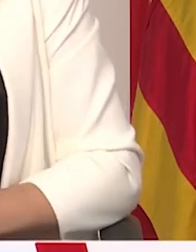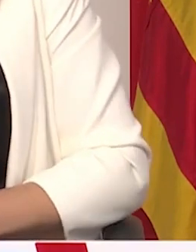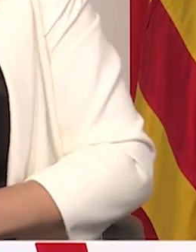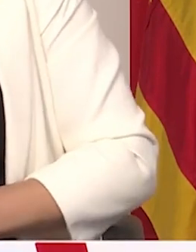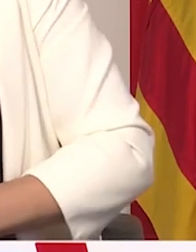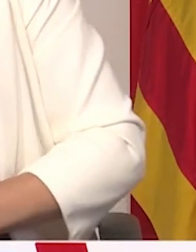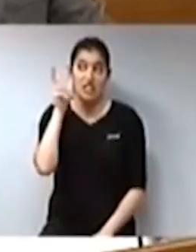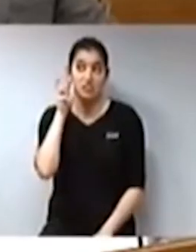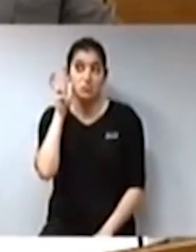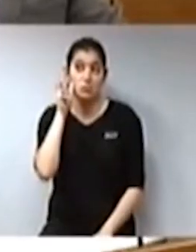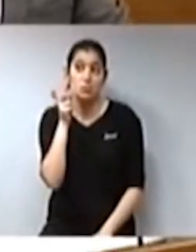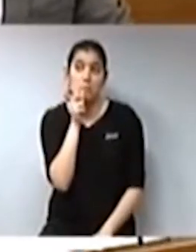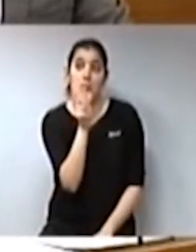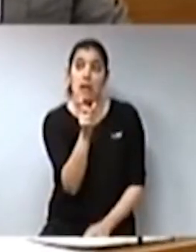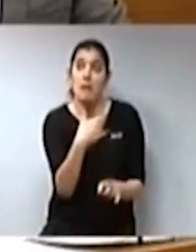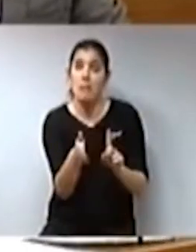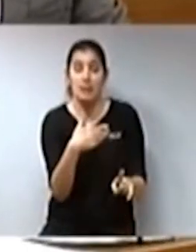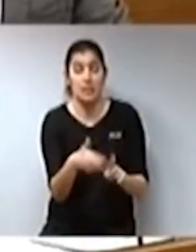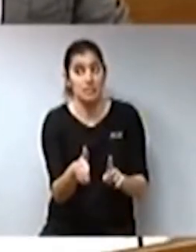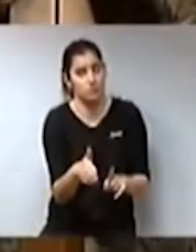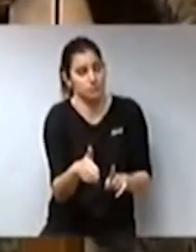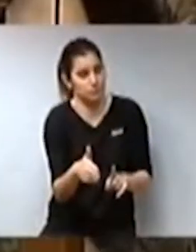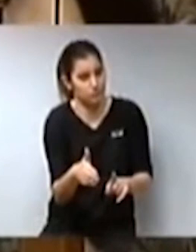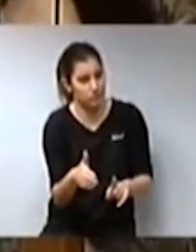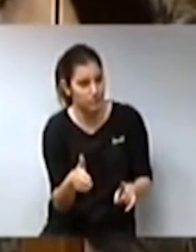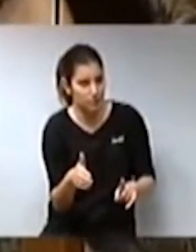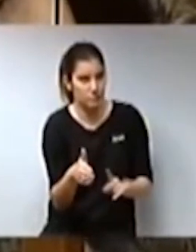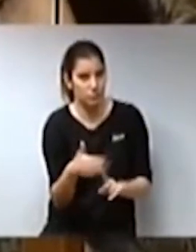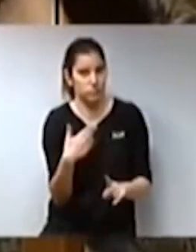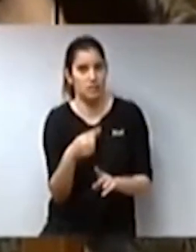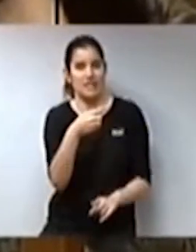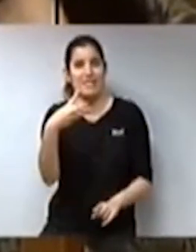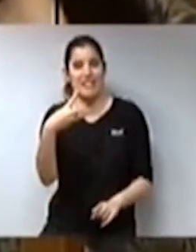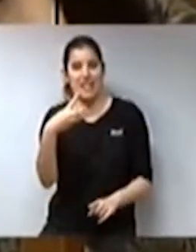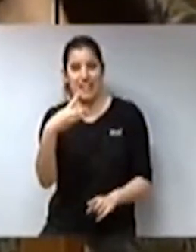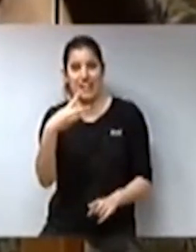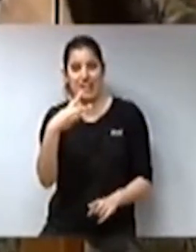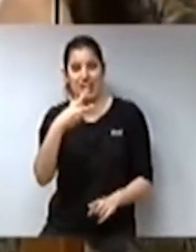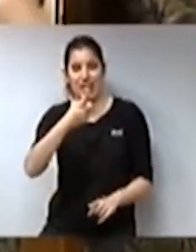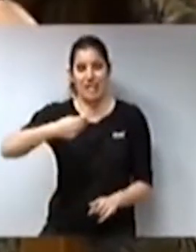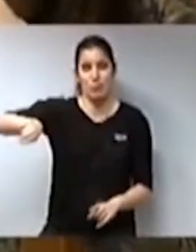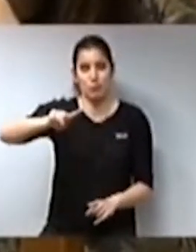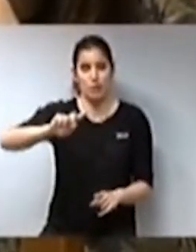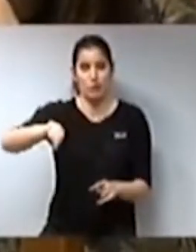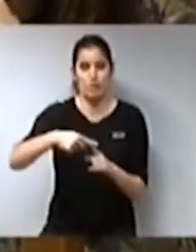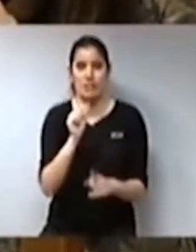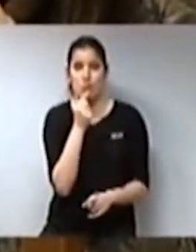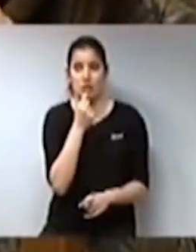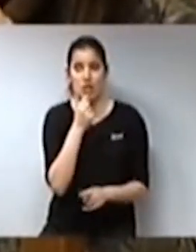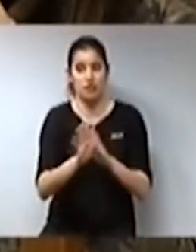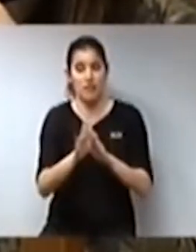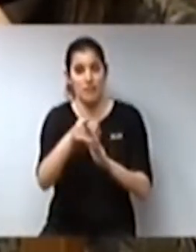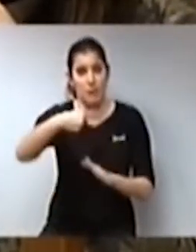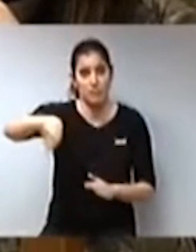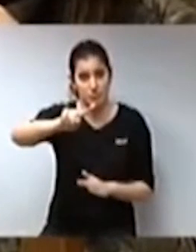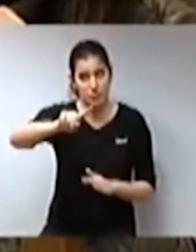asunto provocó ayer mismo un incidente en el Pleno de las Cortes Valencianas. La diputada de Compromís, Belén Bachero, acusó